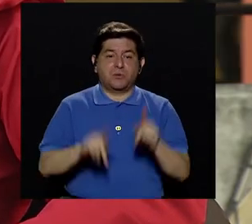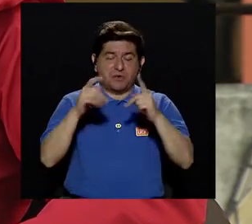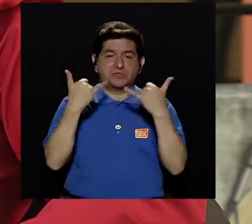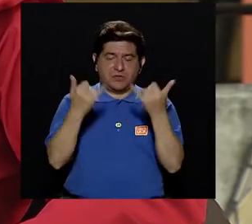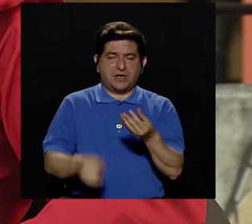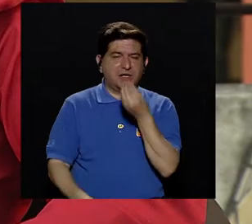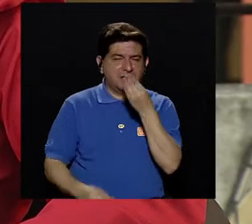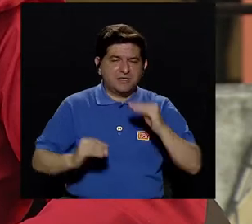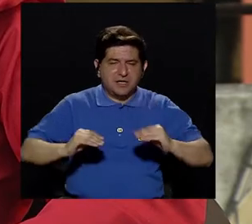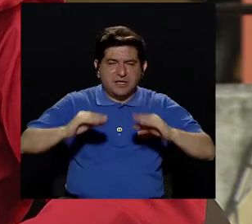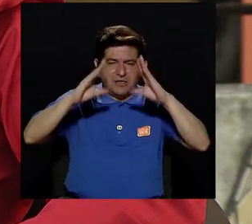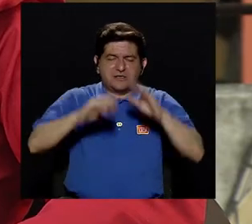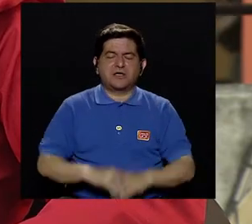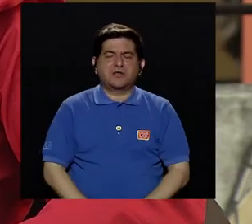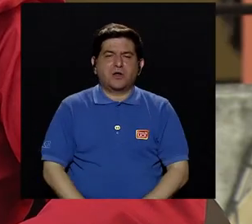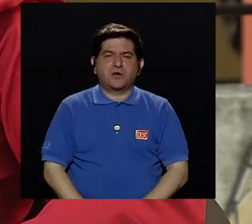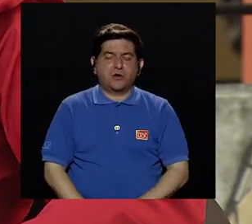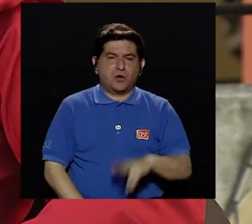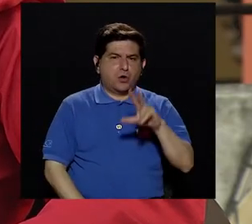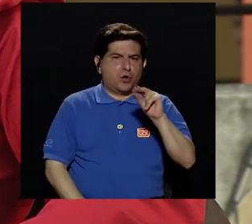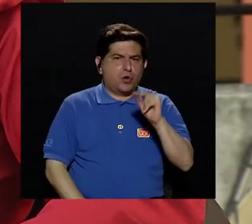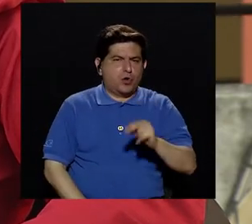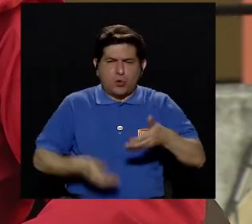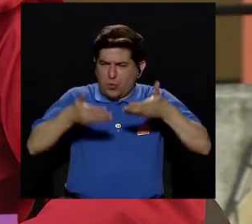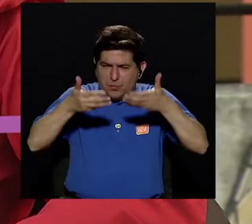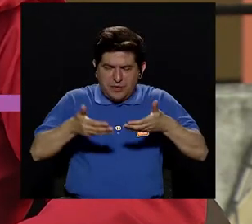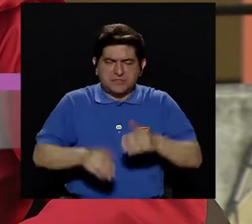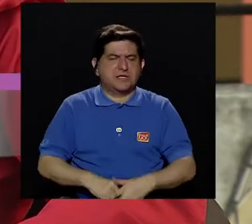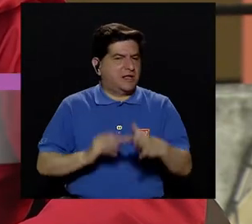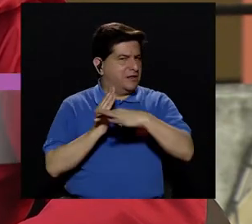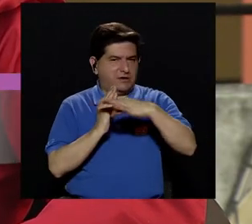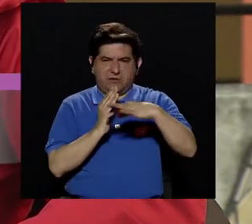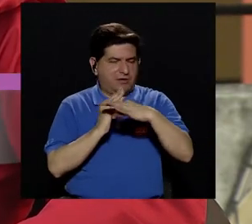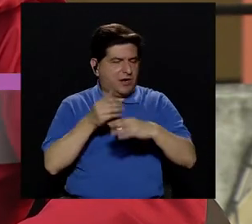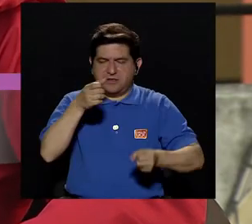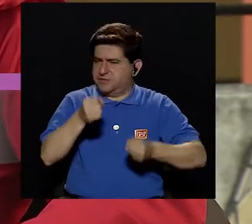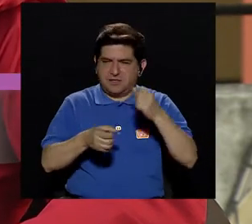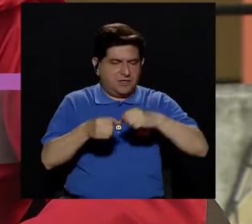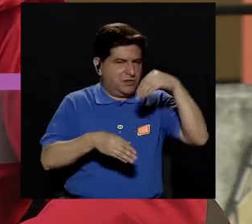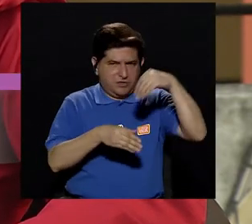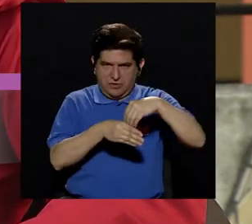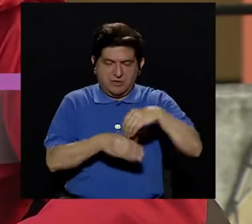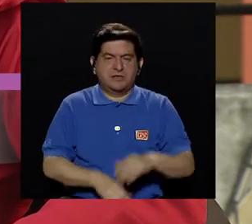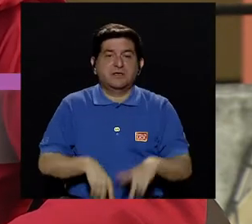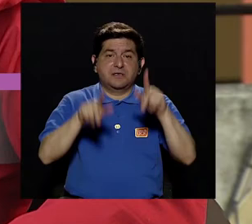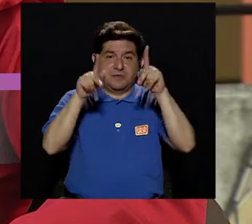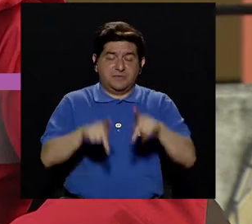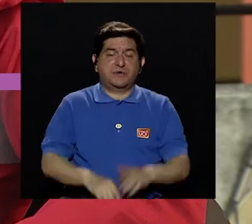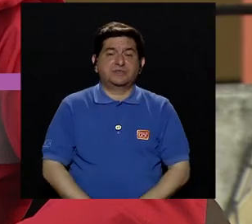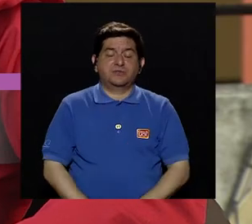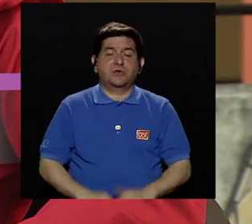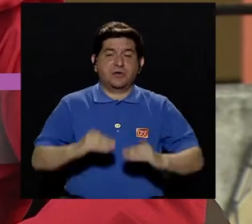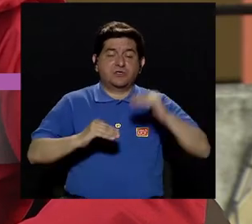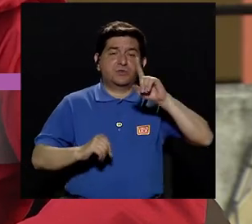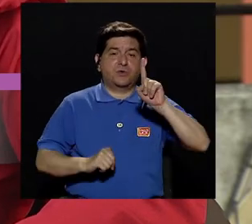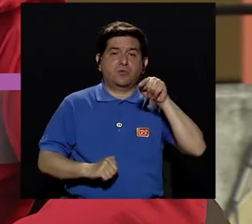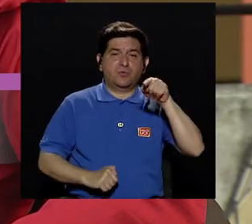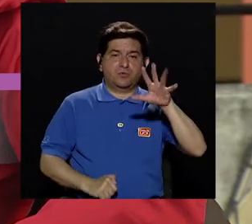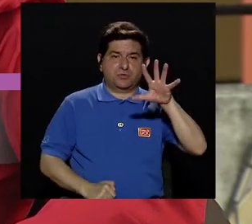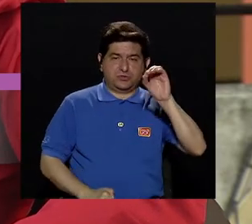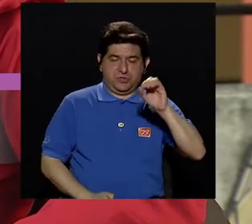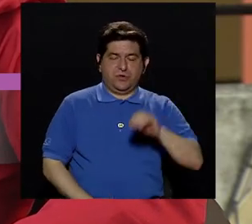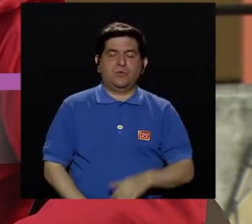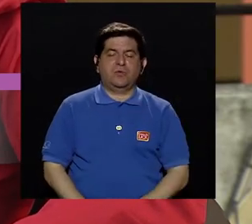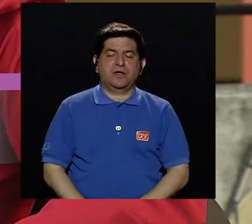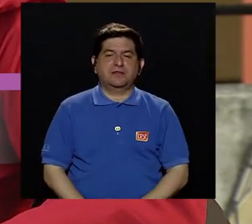debe venir desayunado con un desayuno liviano, sin grasas ni lácteos. La persona debe medir más de 1.5 metros, pesar más